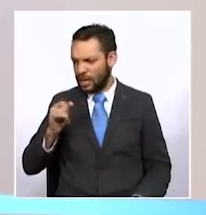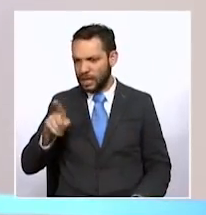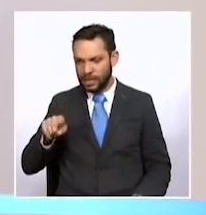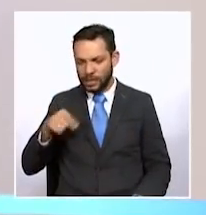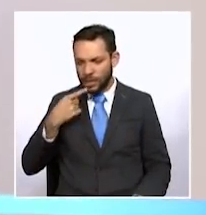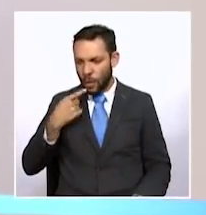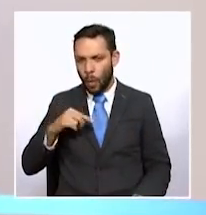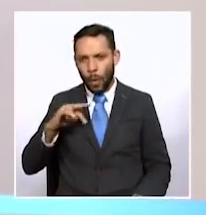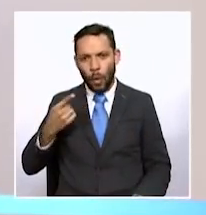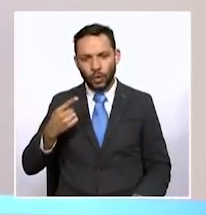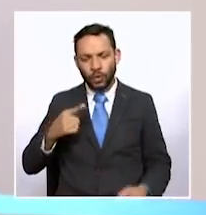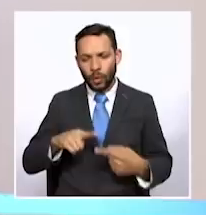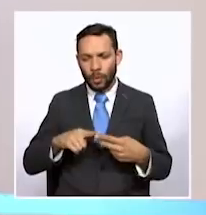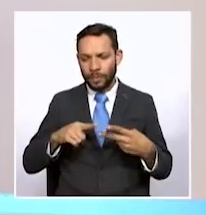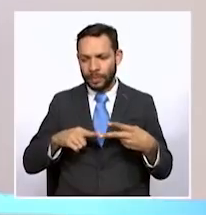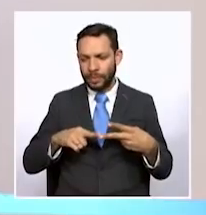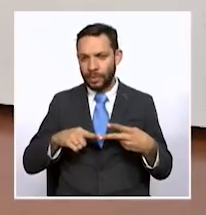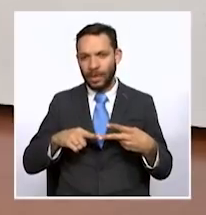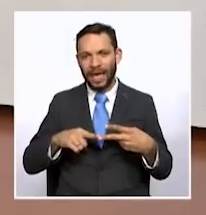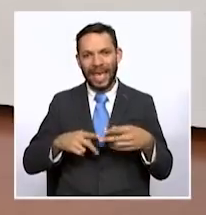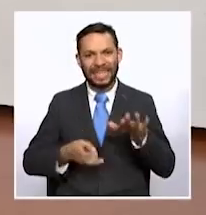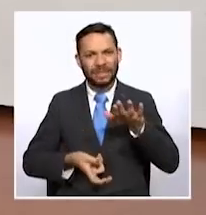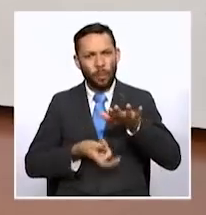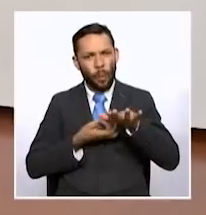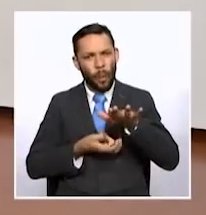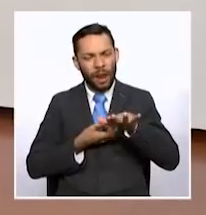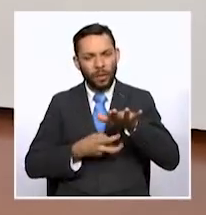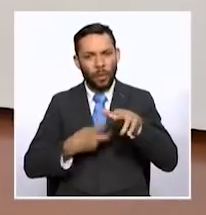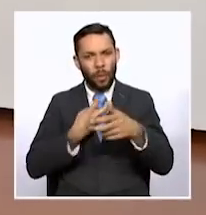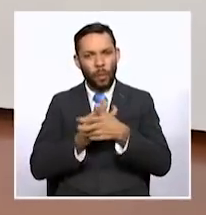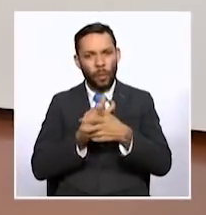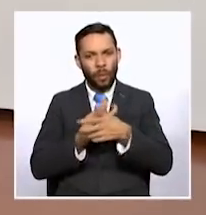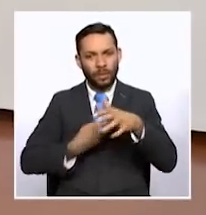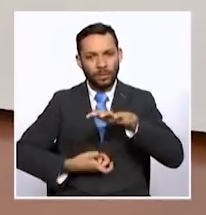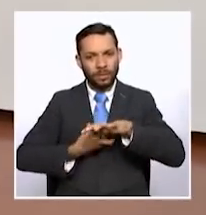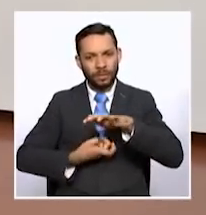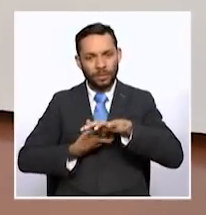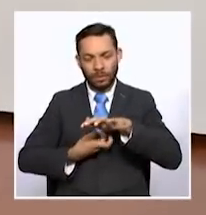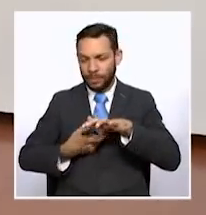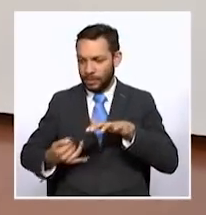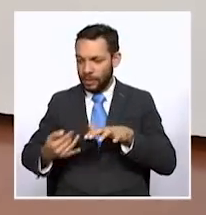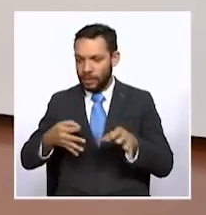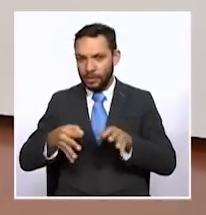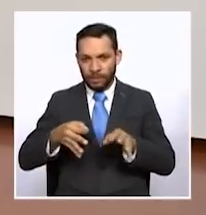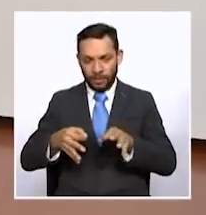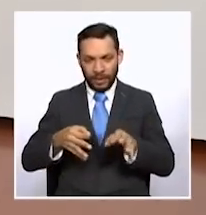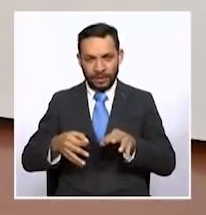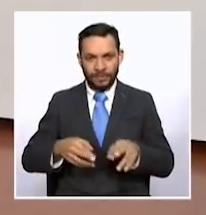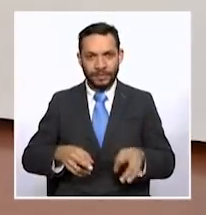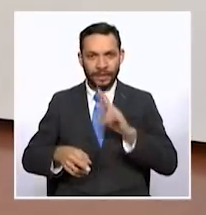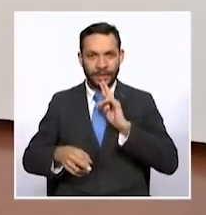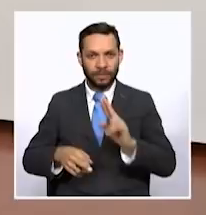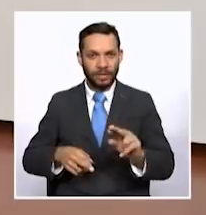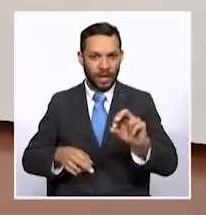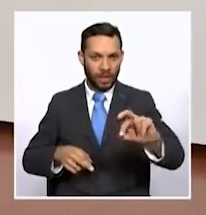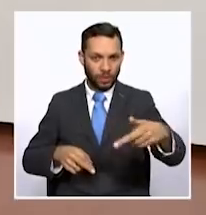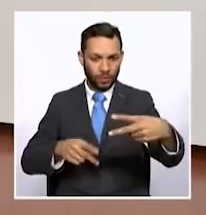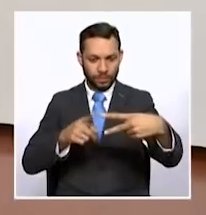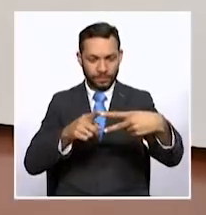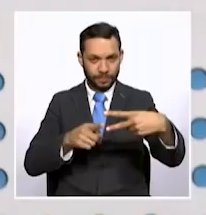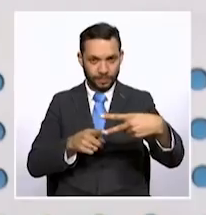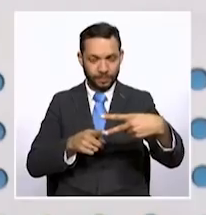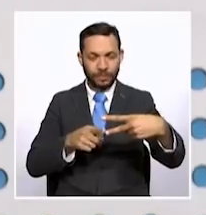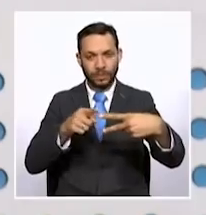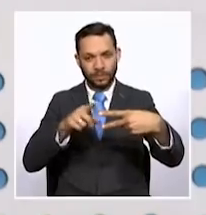Andrés Felipe Aranzazu. Bueno, básicamente vamos a simplificar las dos respuestas en una sola. La fascitis plantar y el